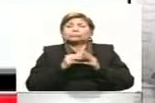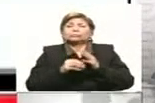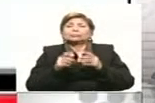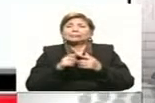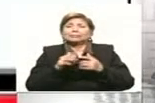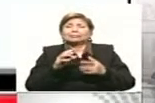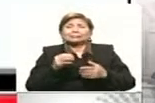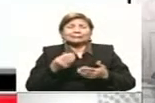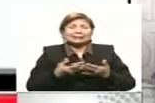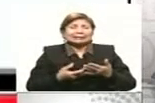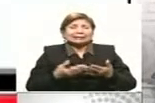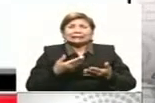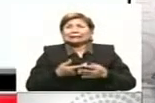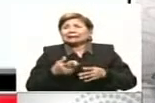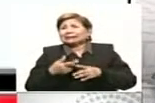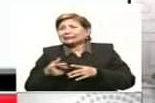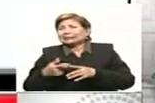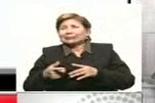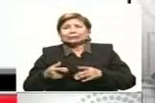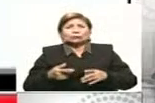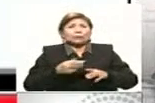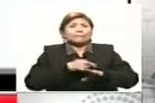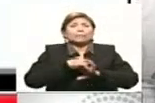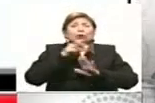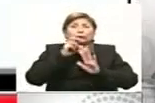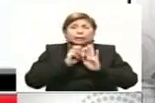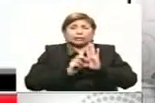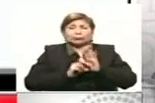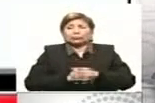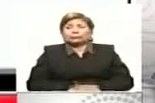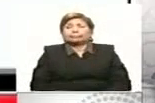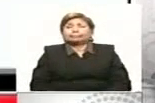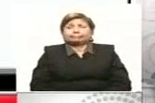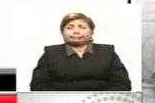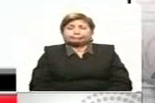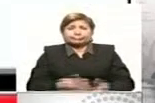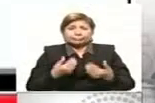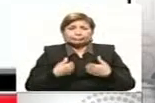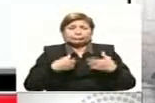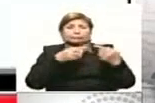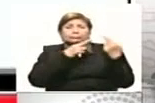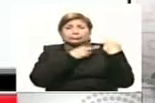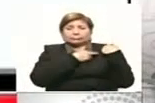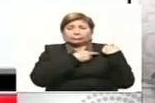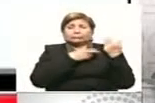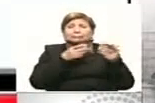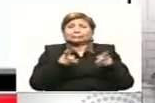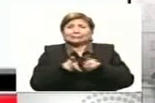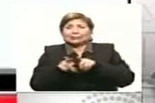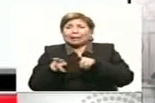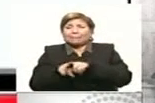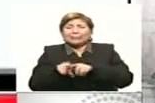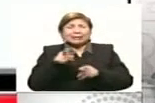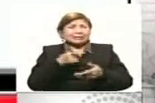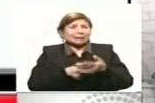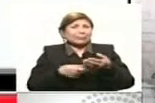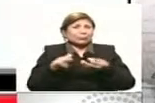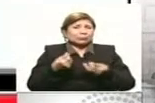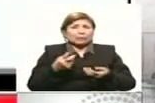en la ejecución de distintos proyectos que tiene a su cargo, ¿no? También se ha